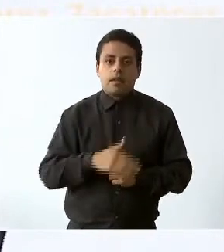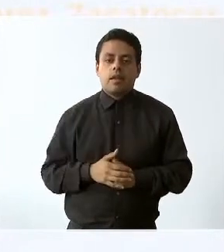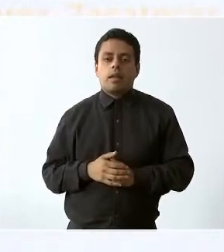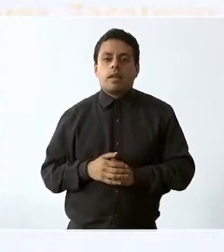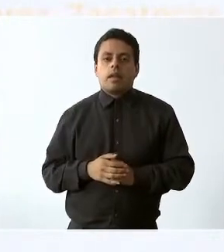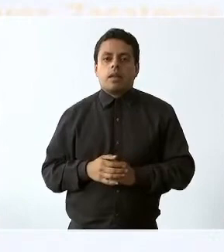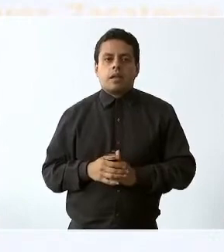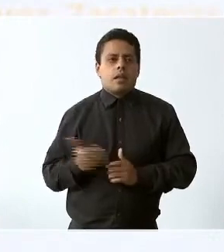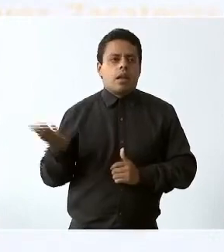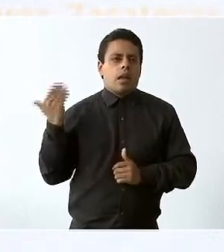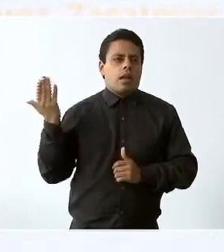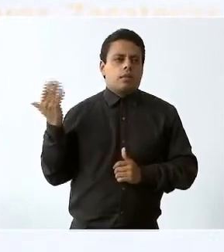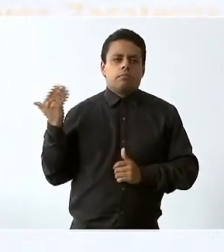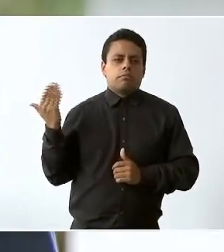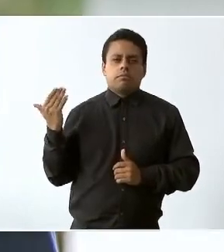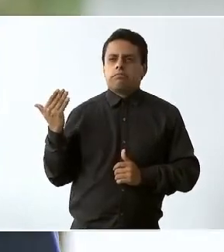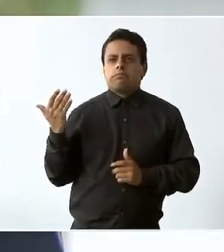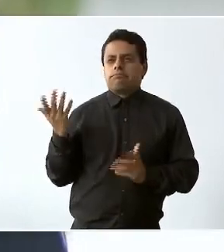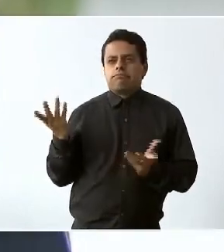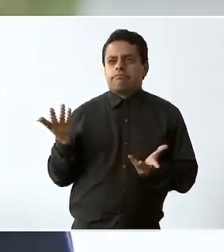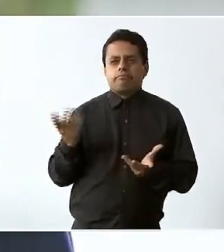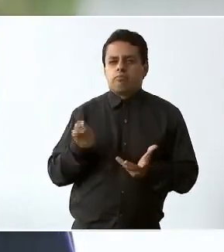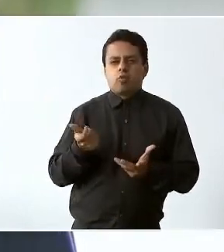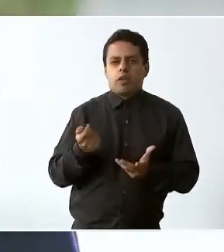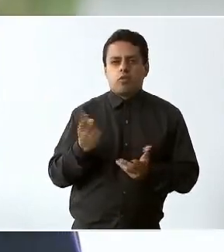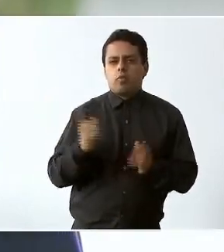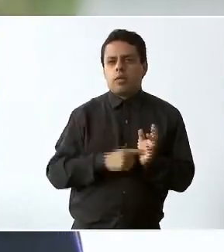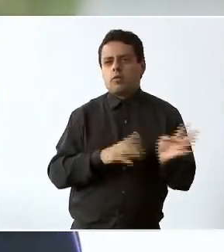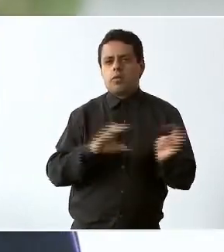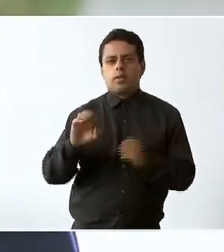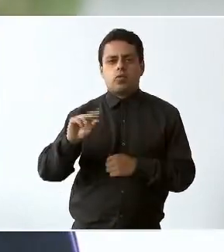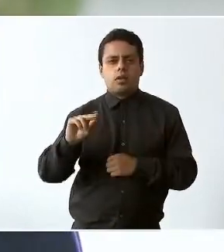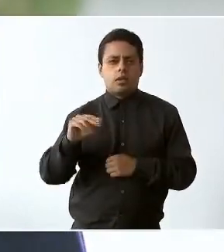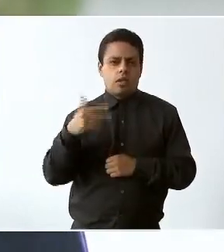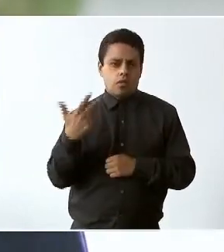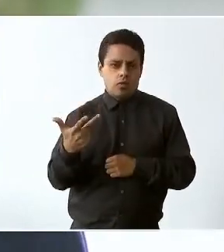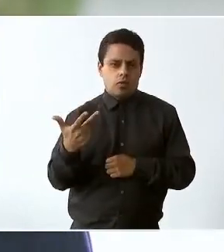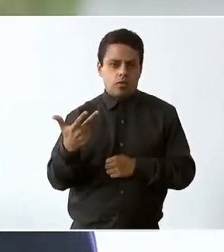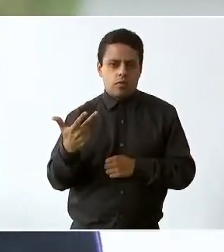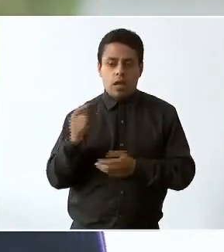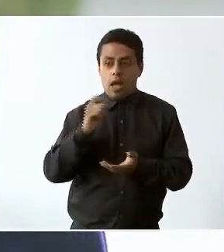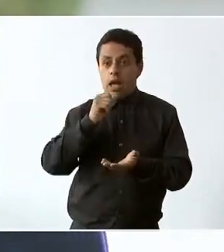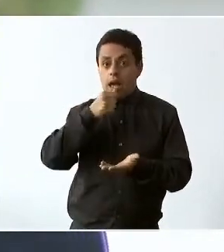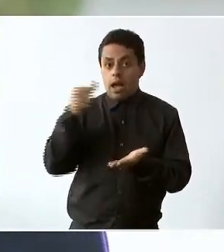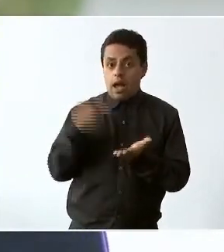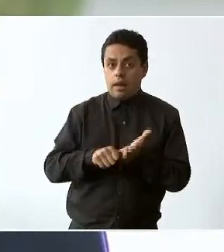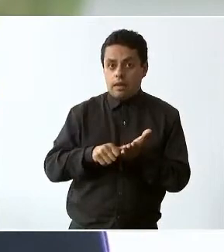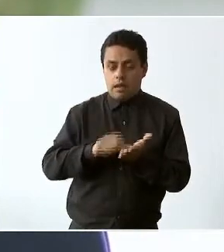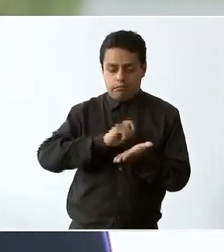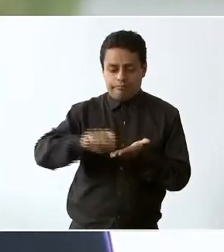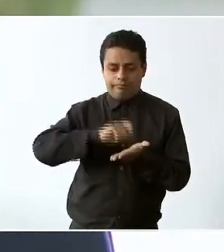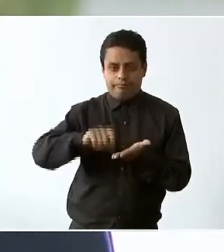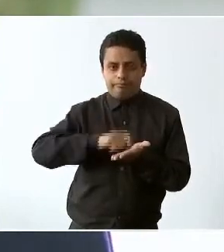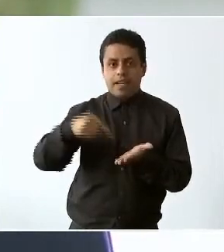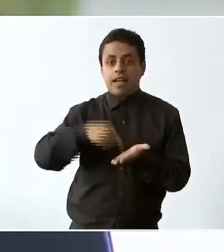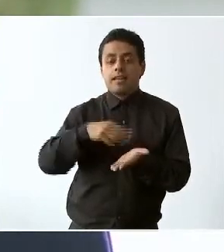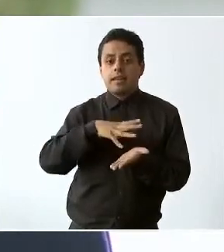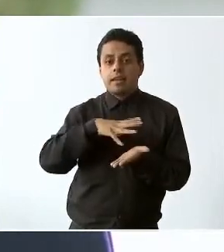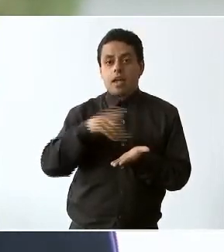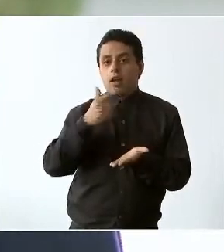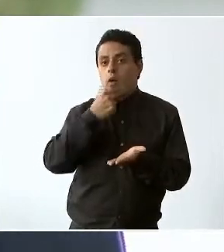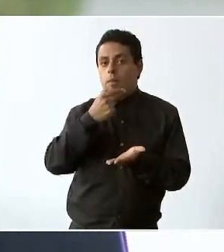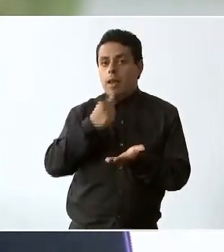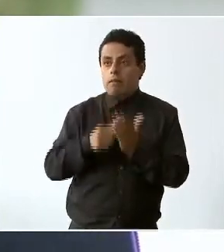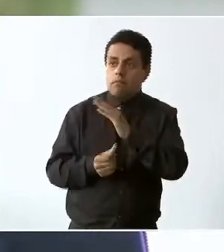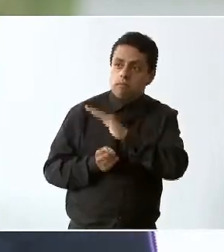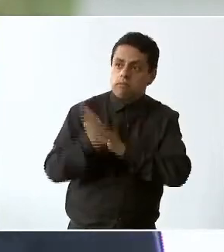hace relativamente poco, en 1988, se dio a conocer una carta que en ese entonces el poeta